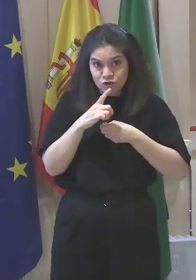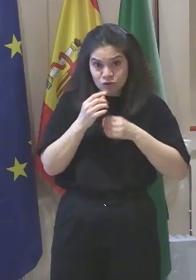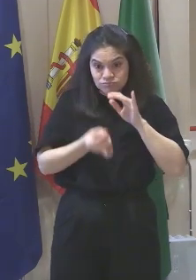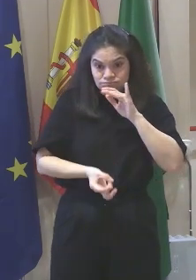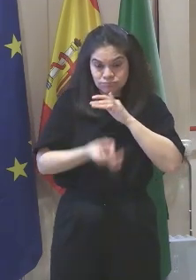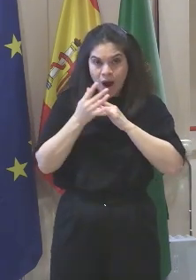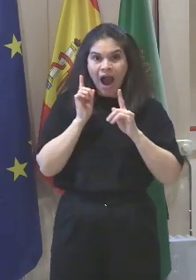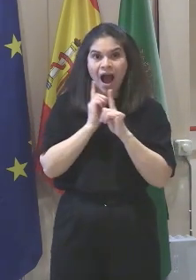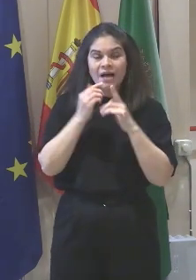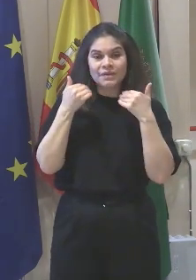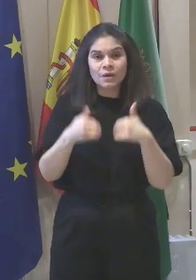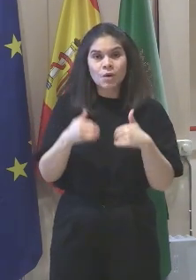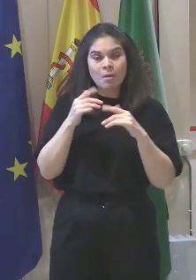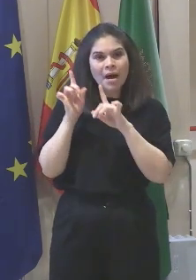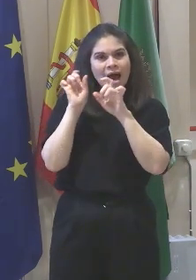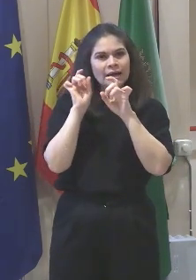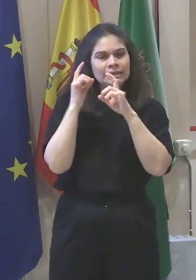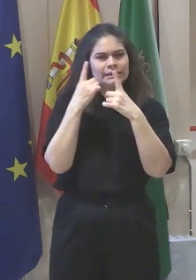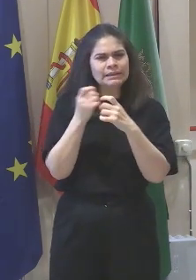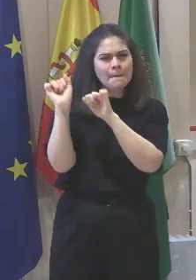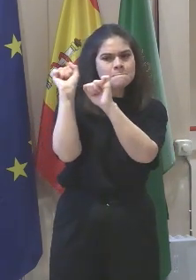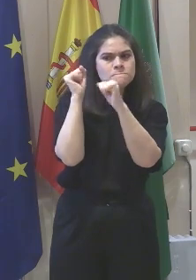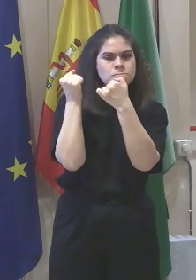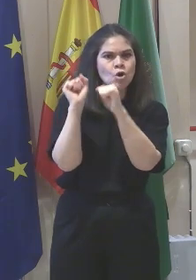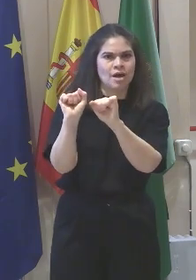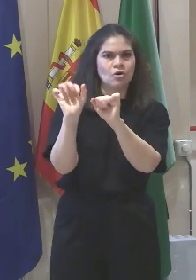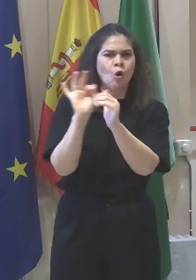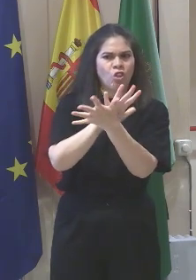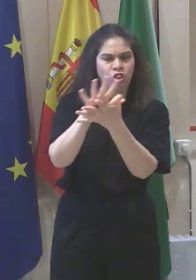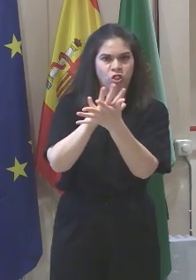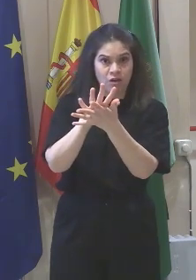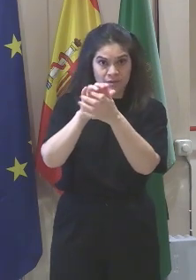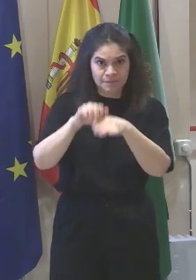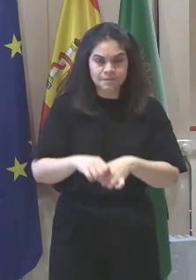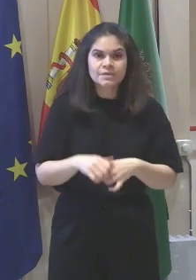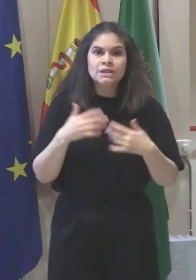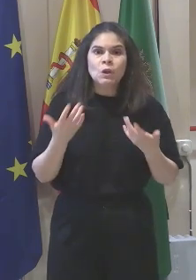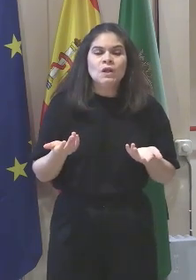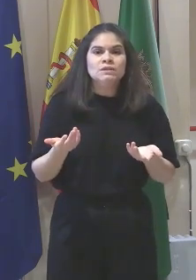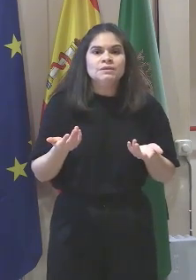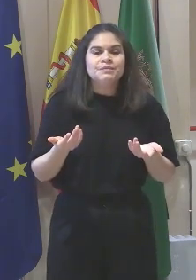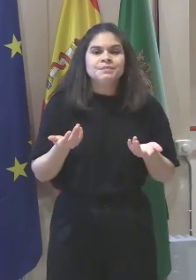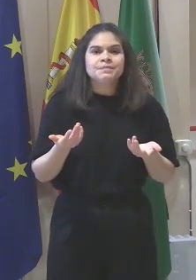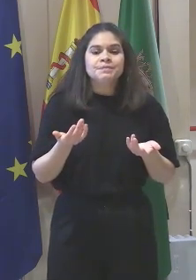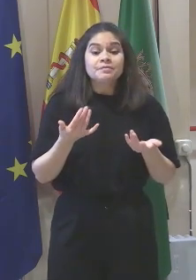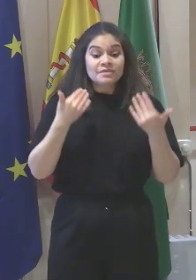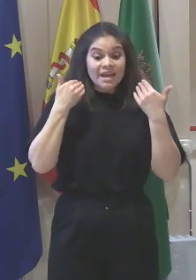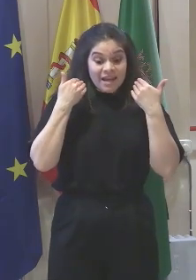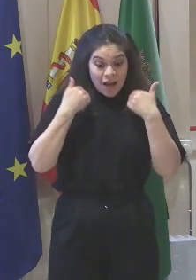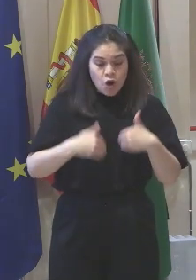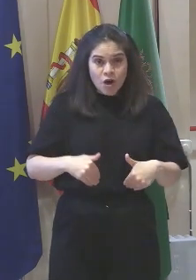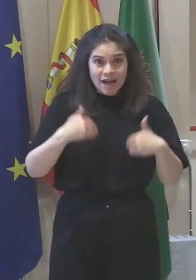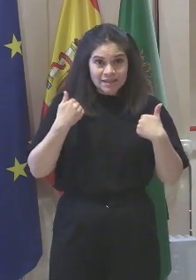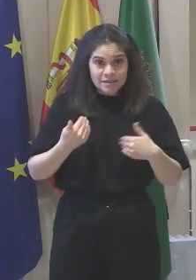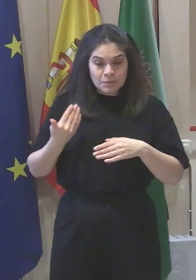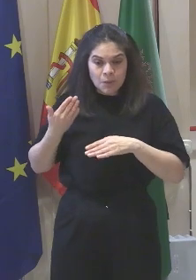producen anticuerpos para intentar bloquearlo o destruirlo. Bueno, pues el exponer al organismo